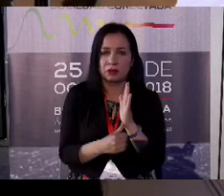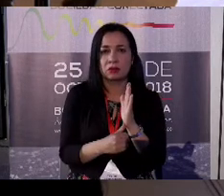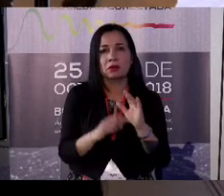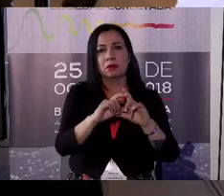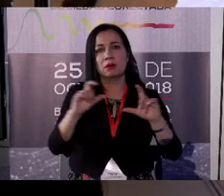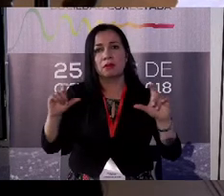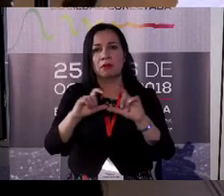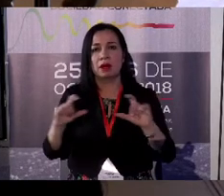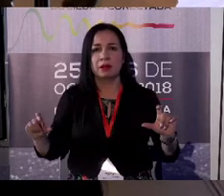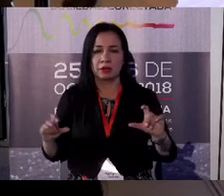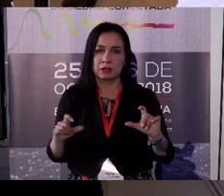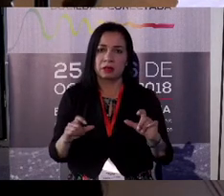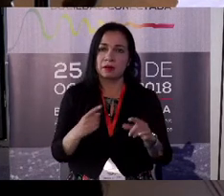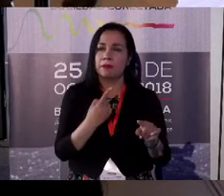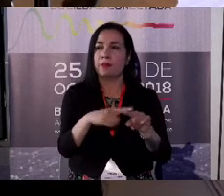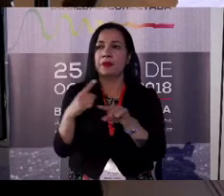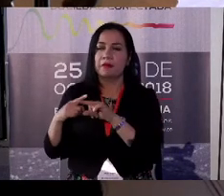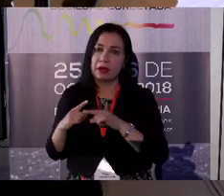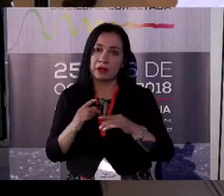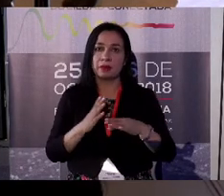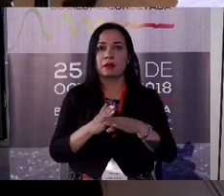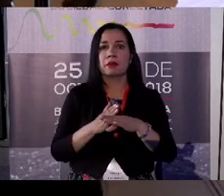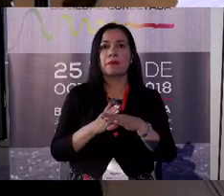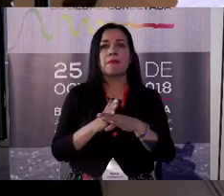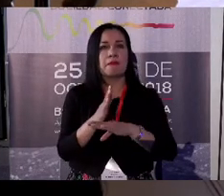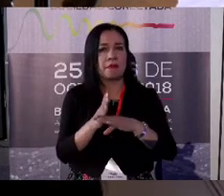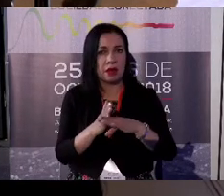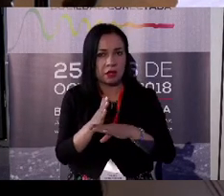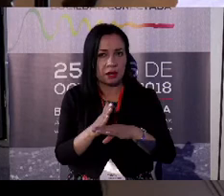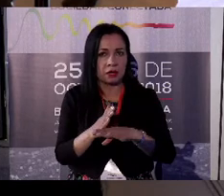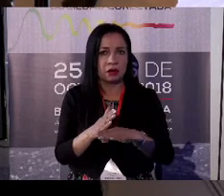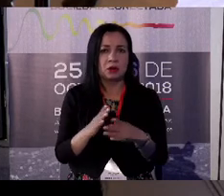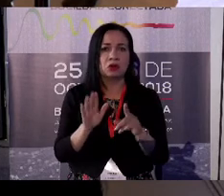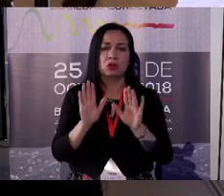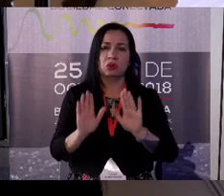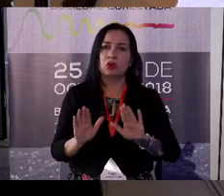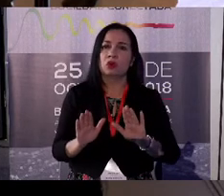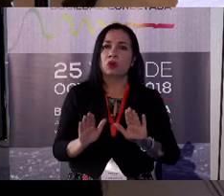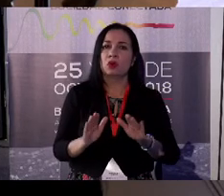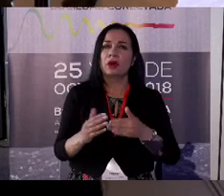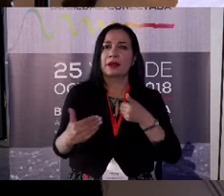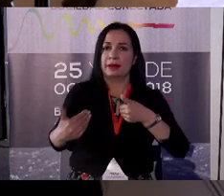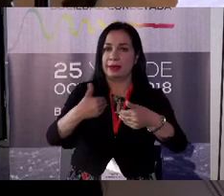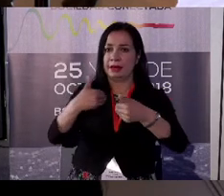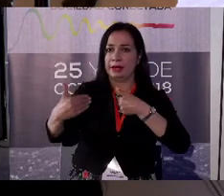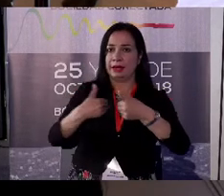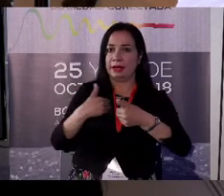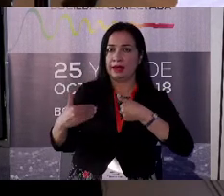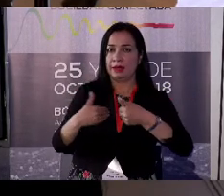milimétricas y bandas medias también, con diferentes clientes a nivel mundial.